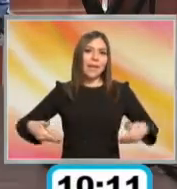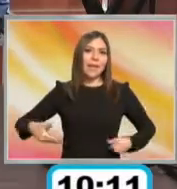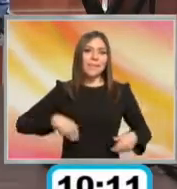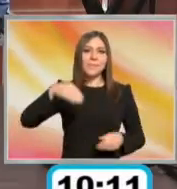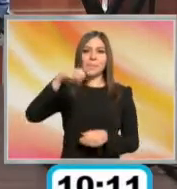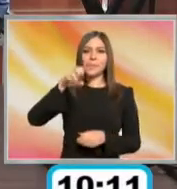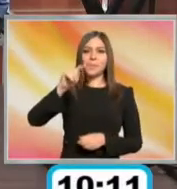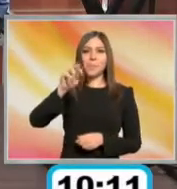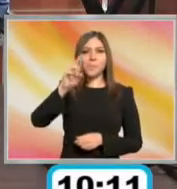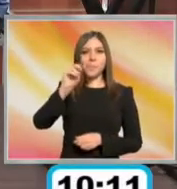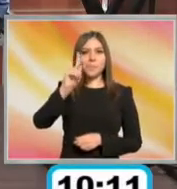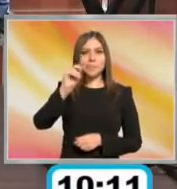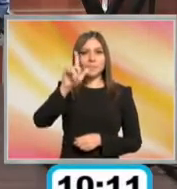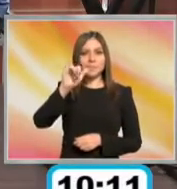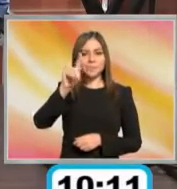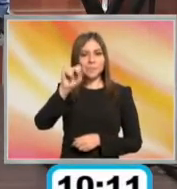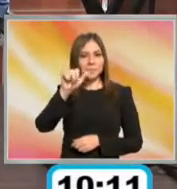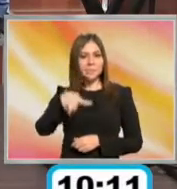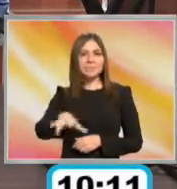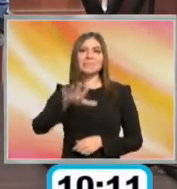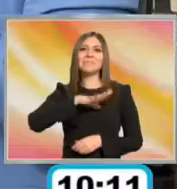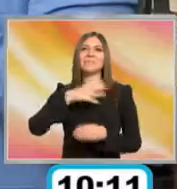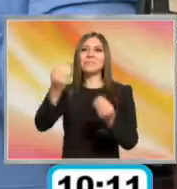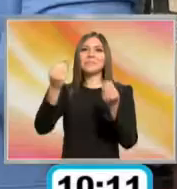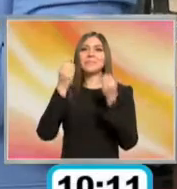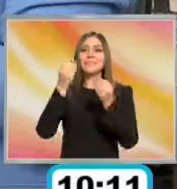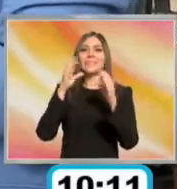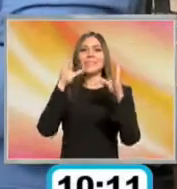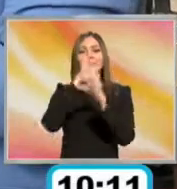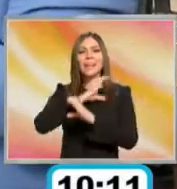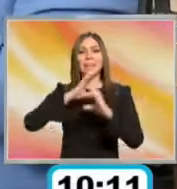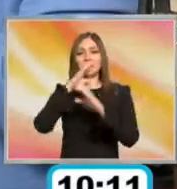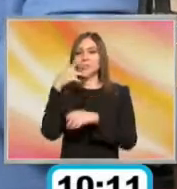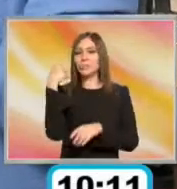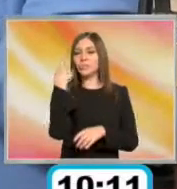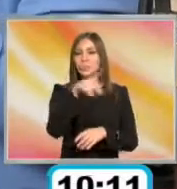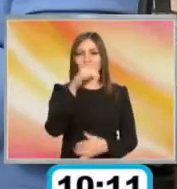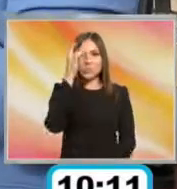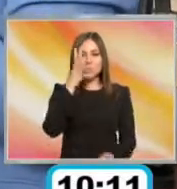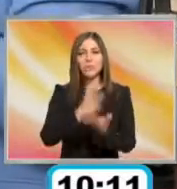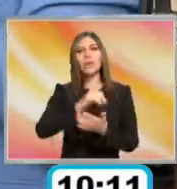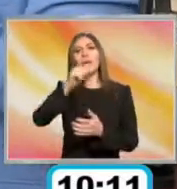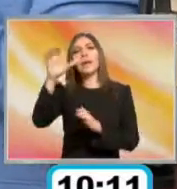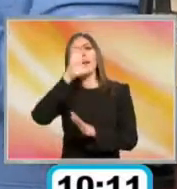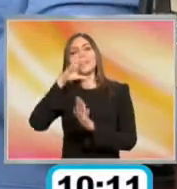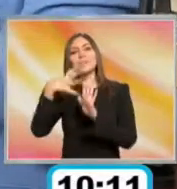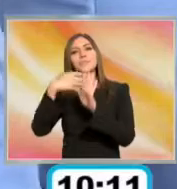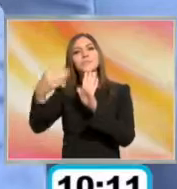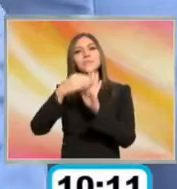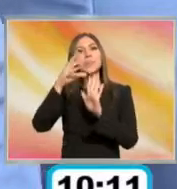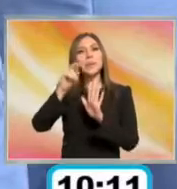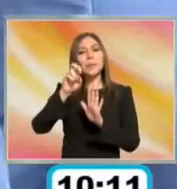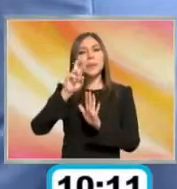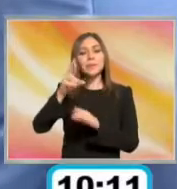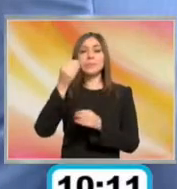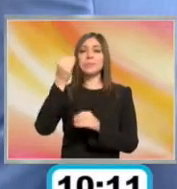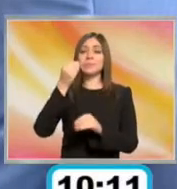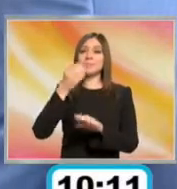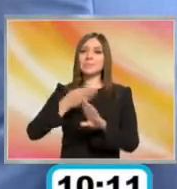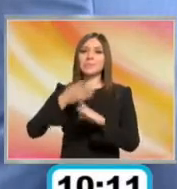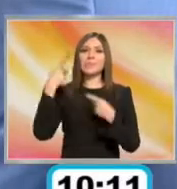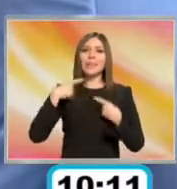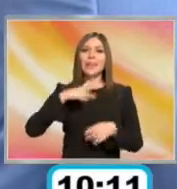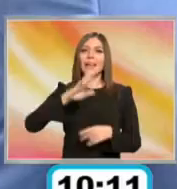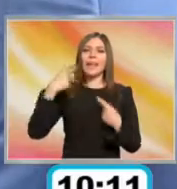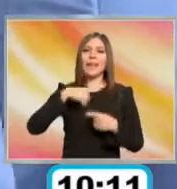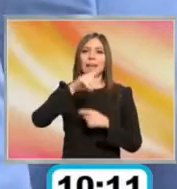grabado tantos covers, hay música inédita. Viene un próximo material discográfico, cuéntenme. Música inédita y grandes éxitos que la